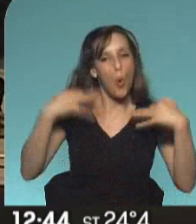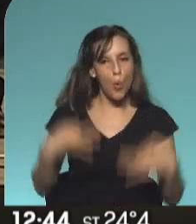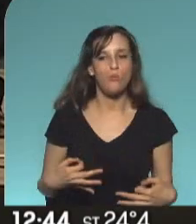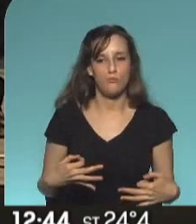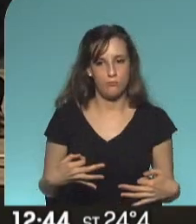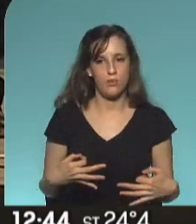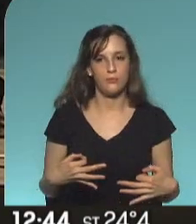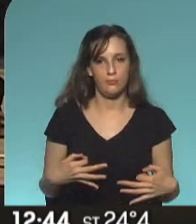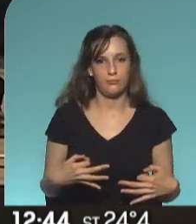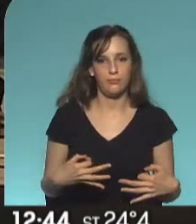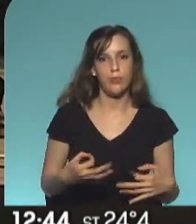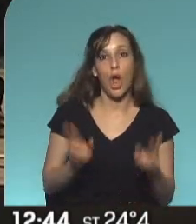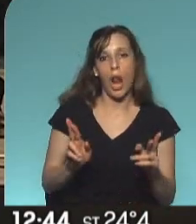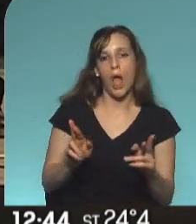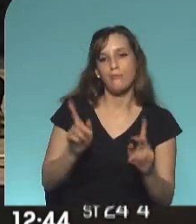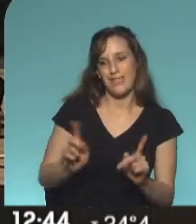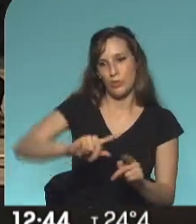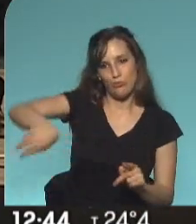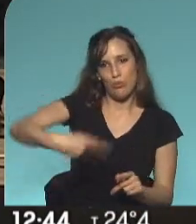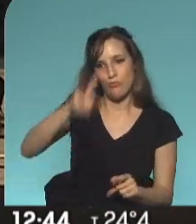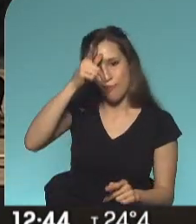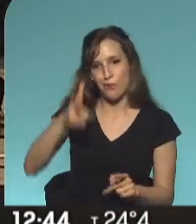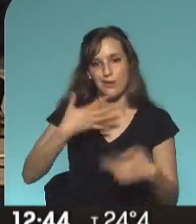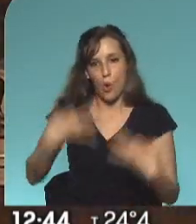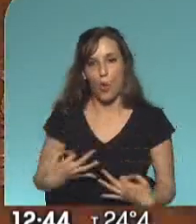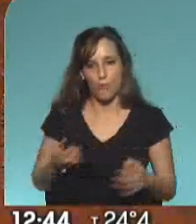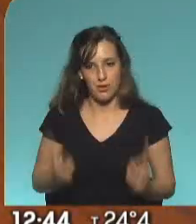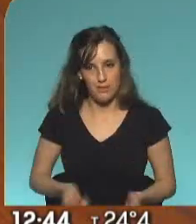exactamente la misma conducta de nuestra fuerza policial. Muchísimas gracias.